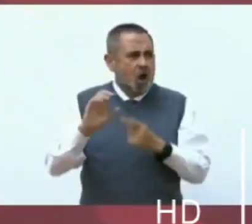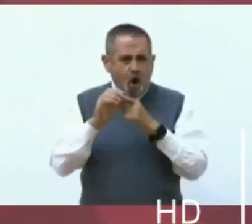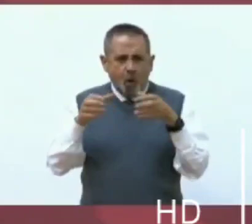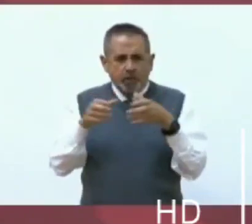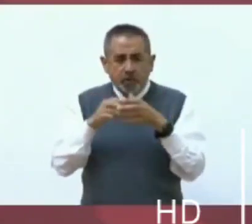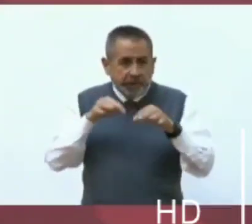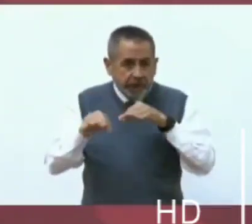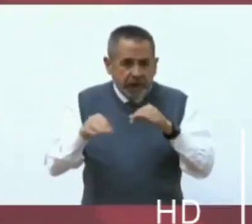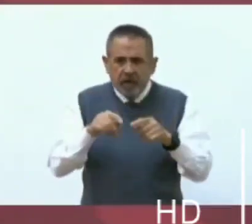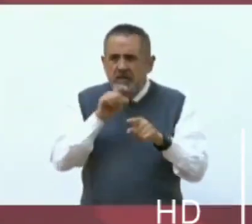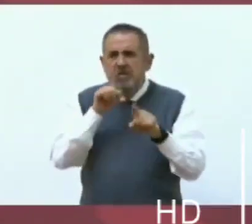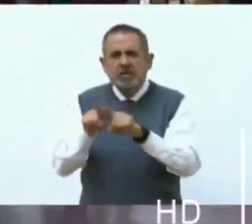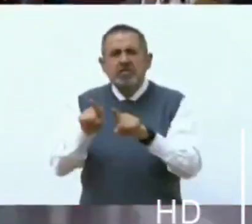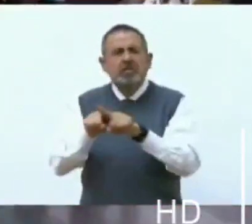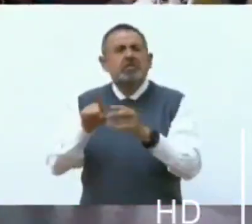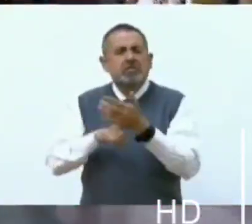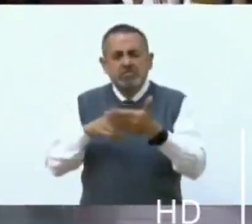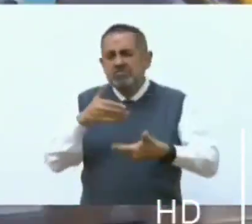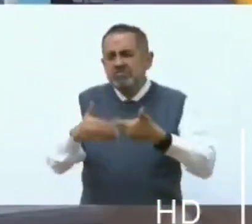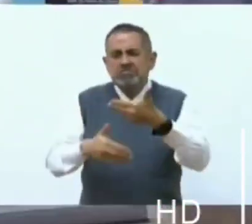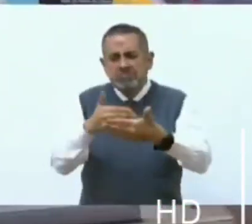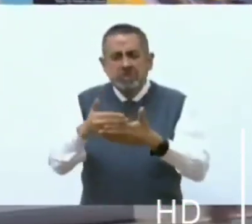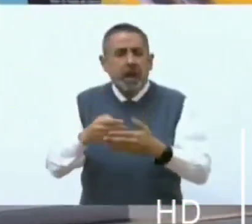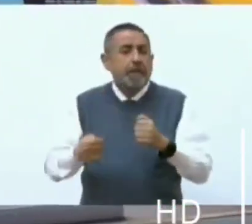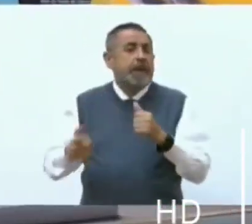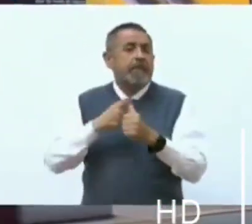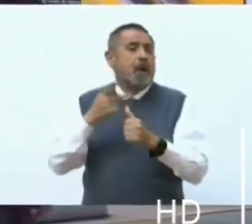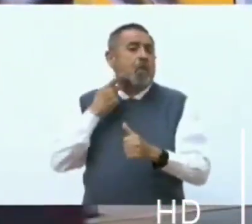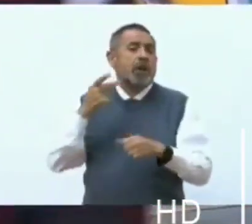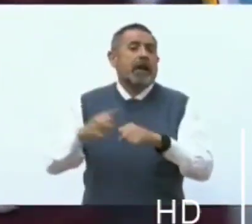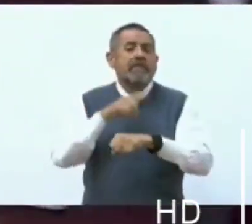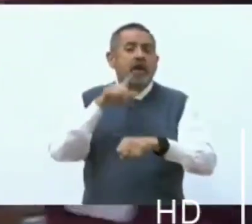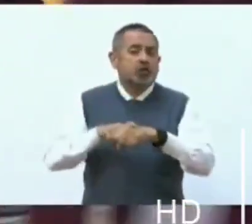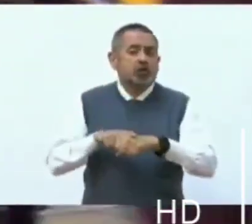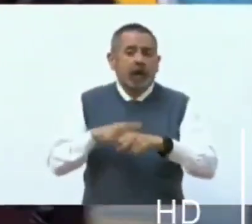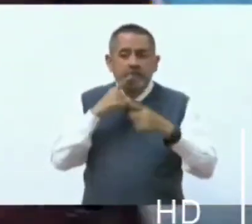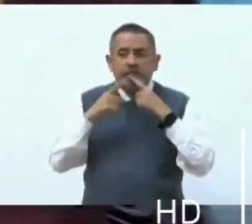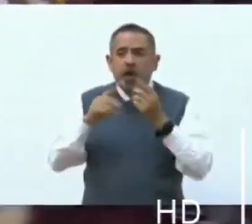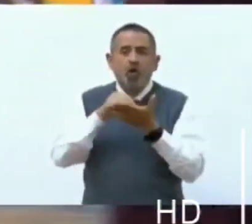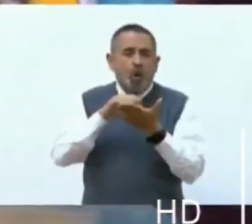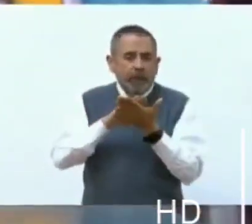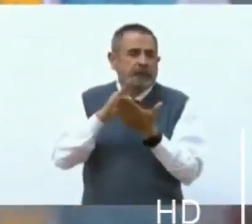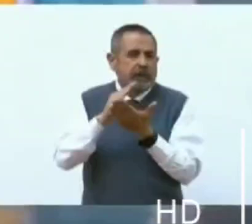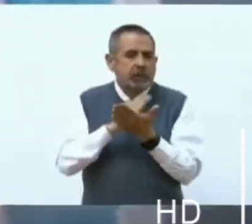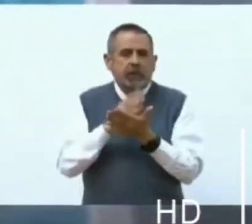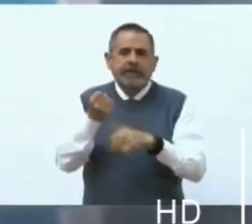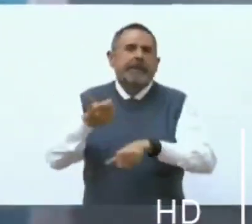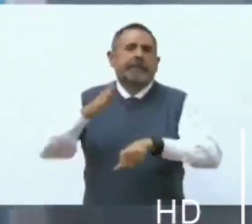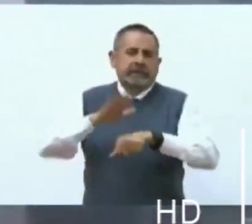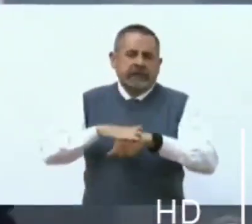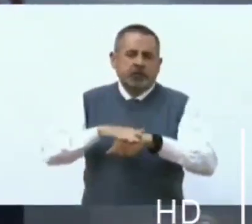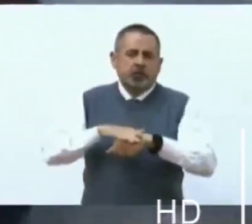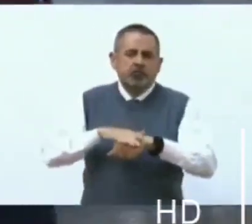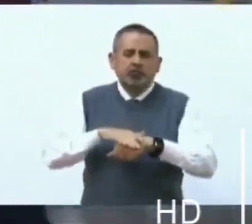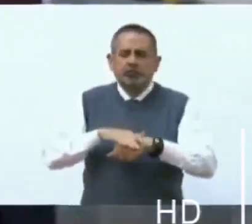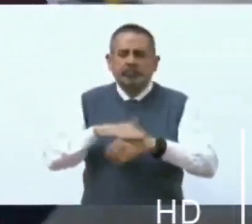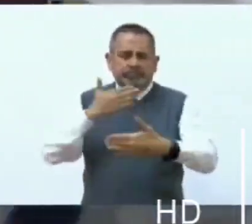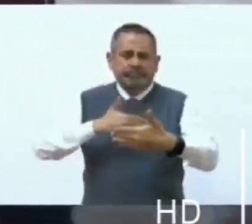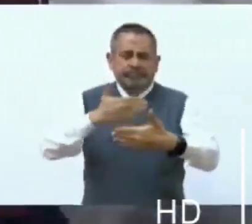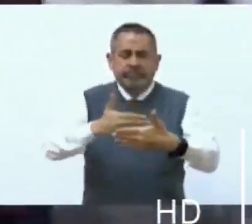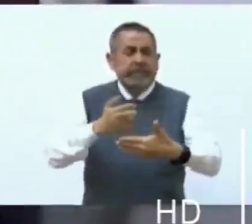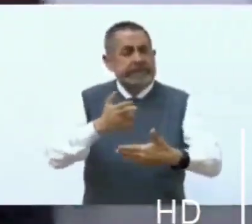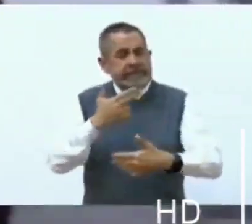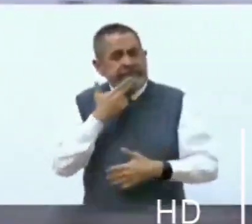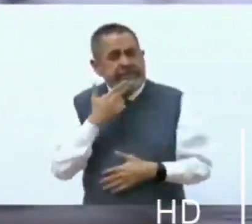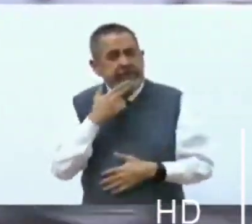trabajo, así como en la elaboración de la primera Política Nacional de Gestión, Documentación y Administración de Archivos, que